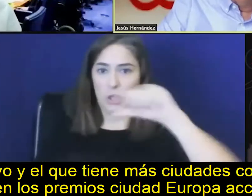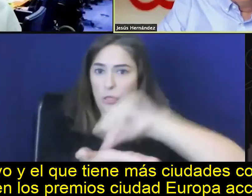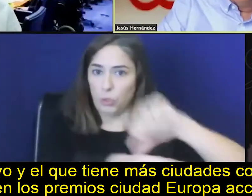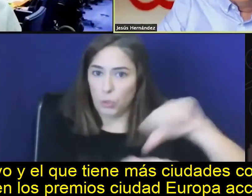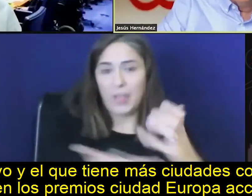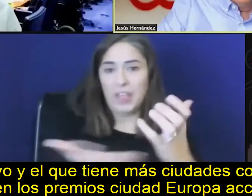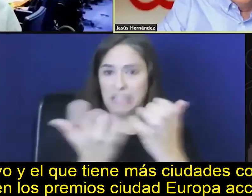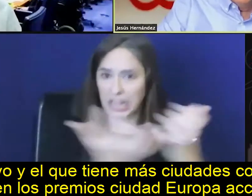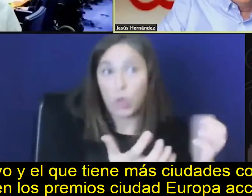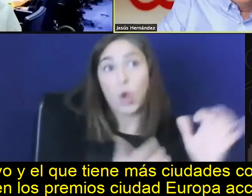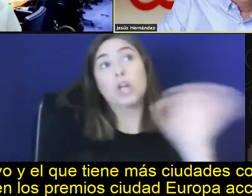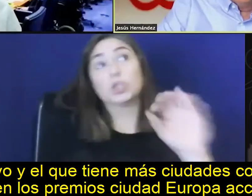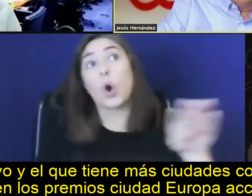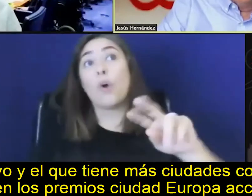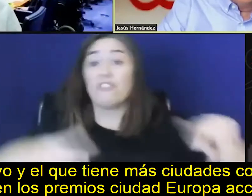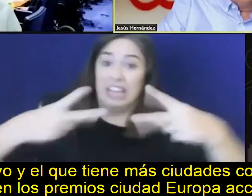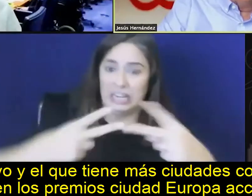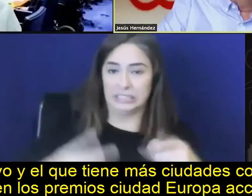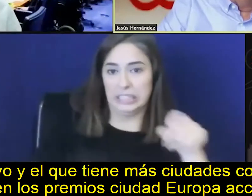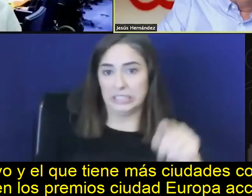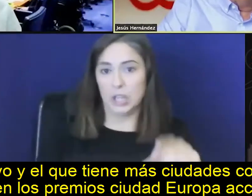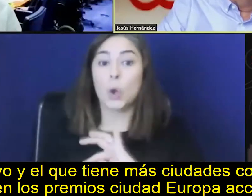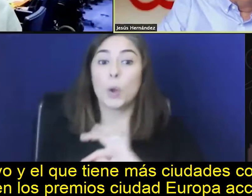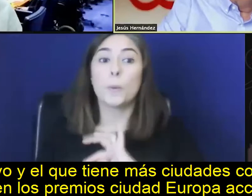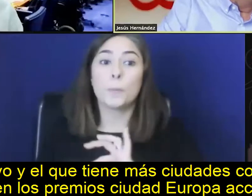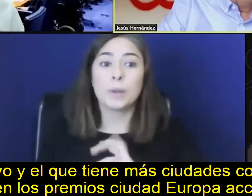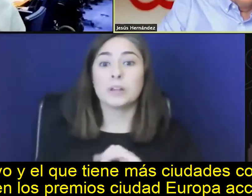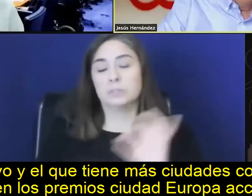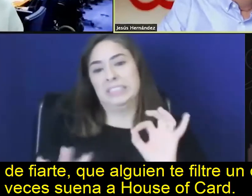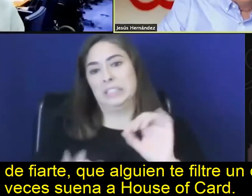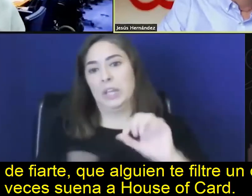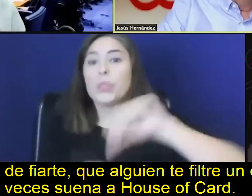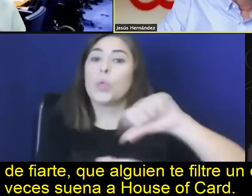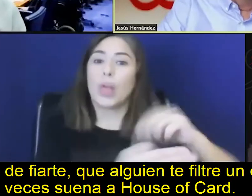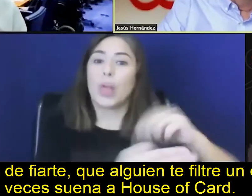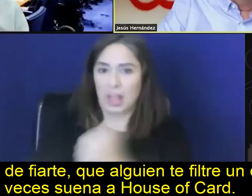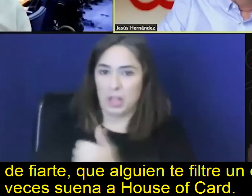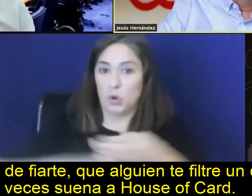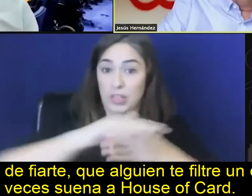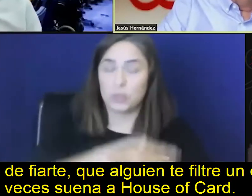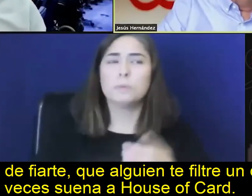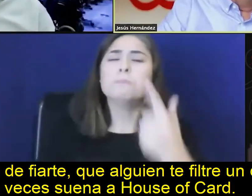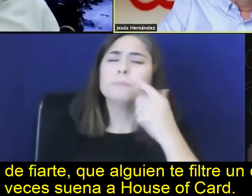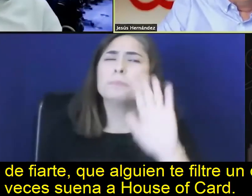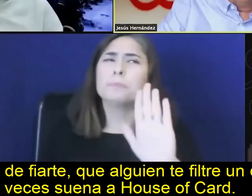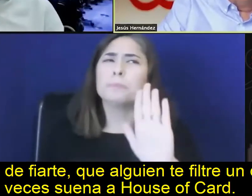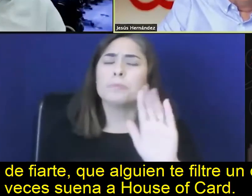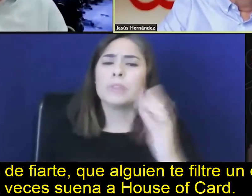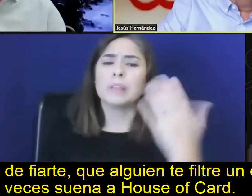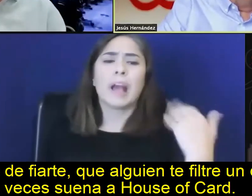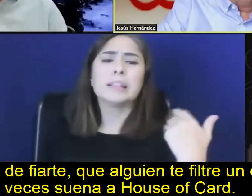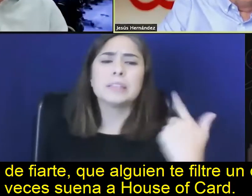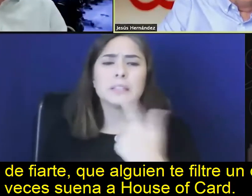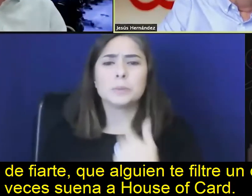ganadoras, finalistas en los premios Ciudad Europa Accesible, ¿no? Sí, Oye, sí. hablabas antes de lo del